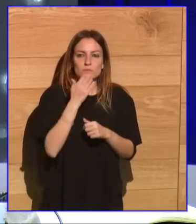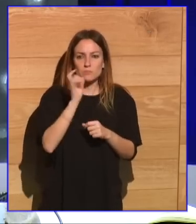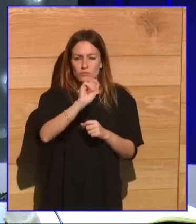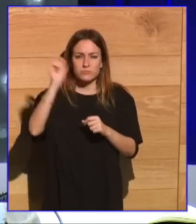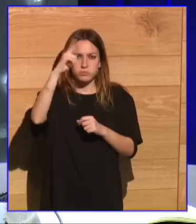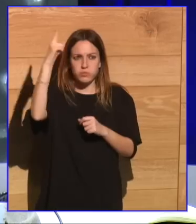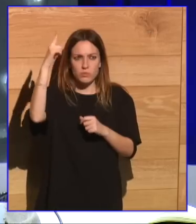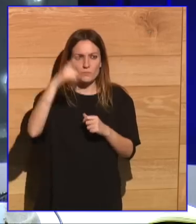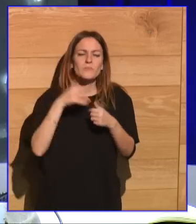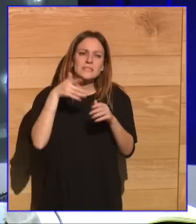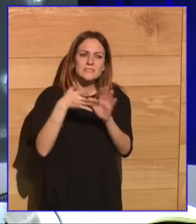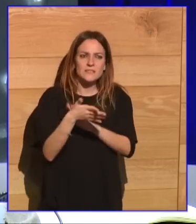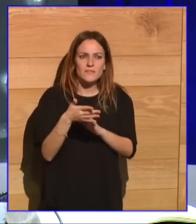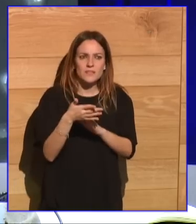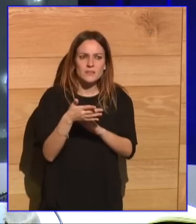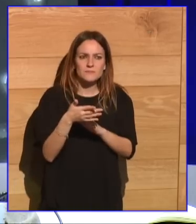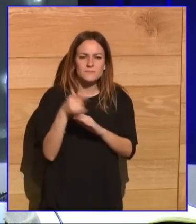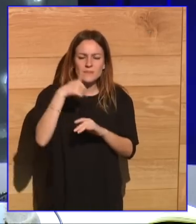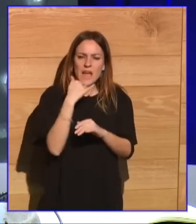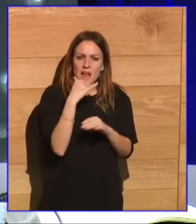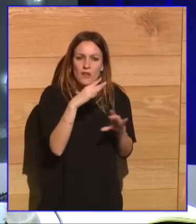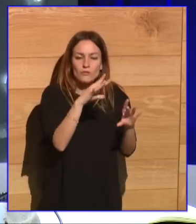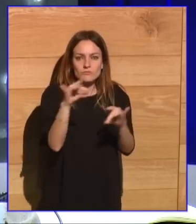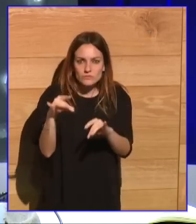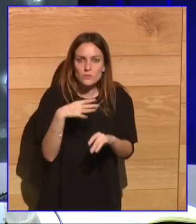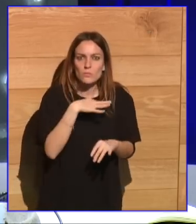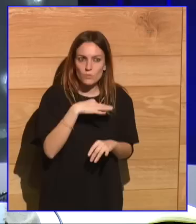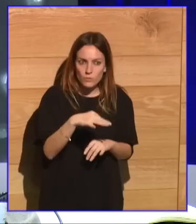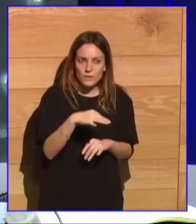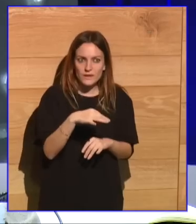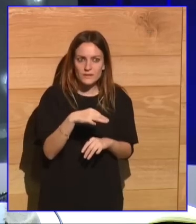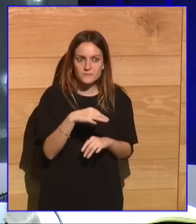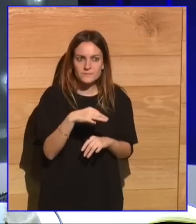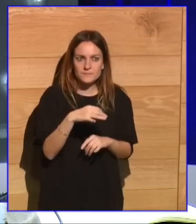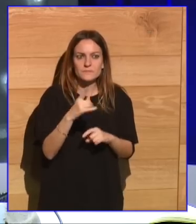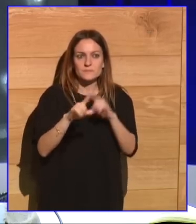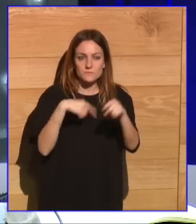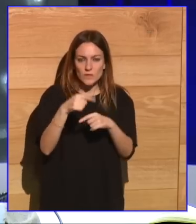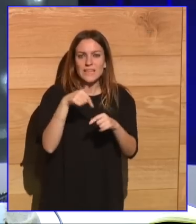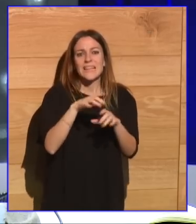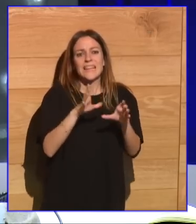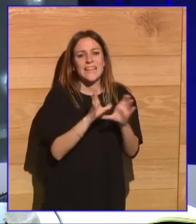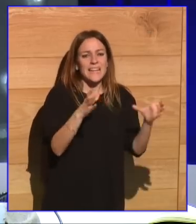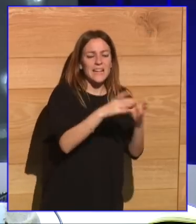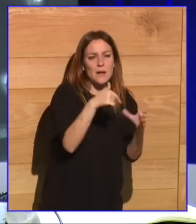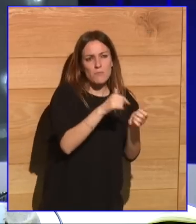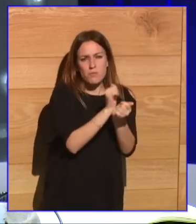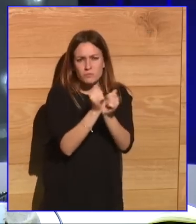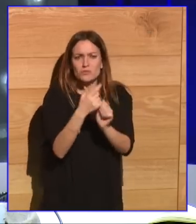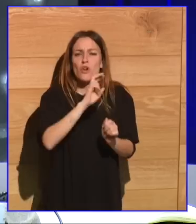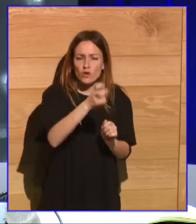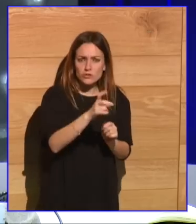otro día. Eso es. Tienes una sensación más tangible, más tocable, aunque estén a su vez en otro campo de prisioneros, en el que las cosas tampoco son